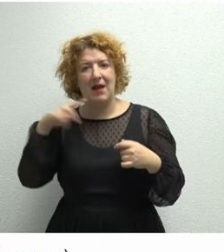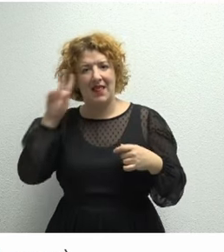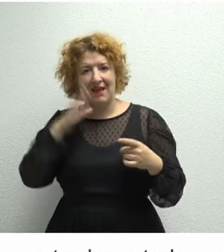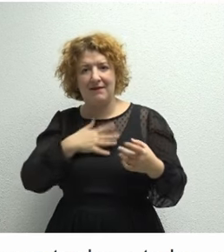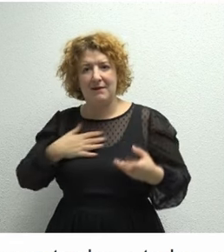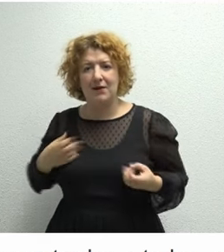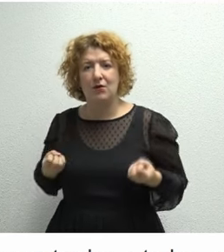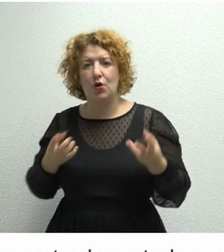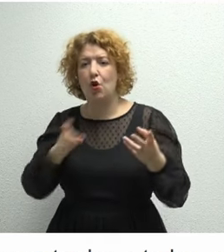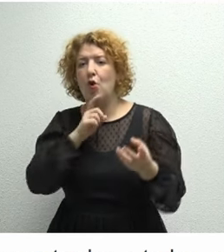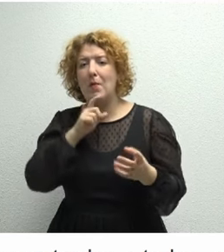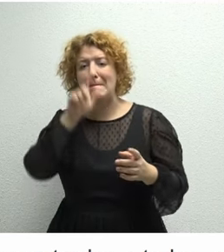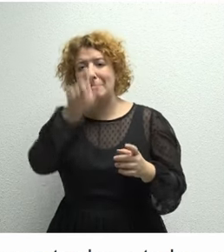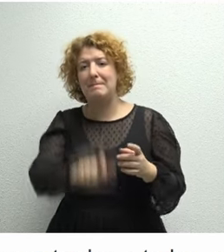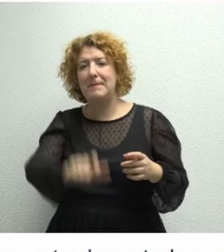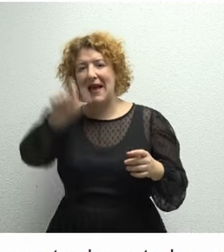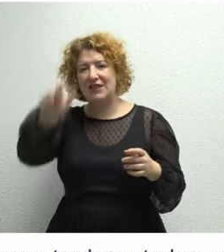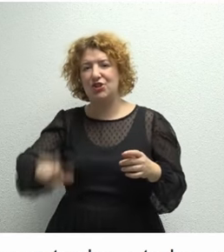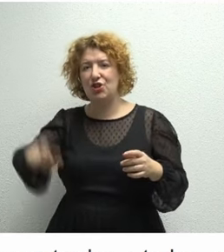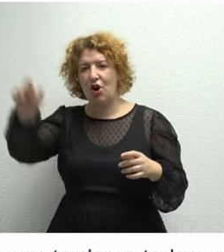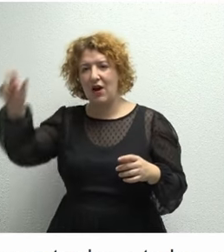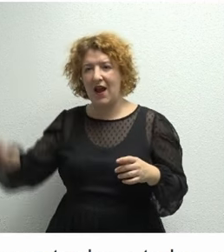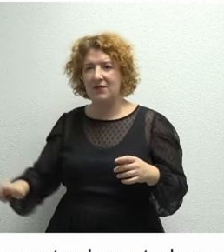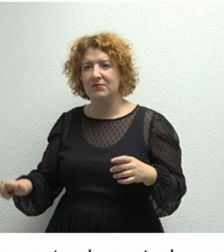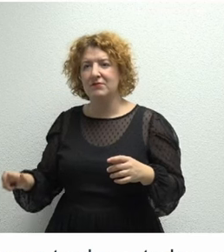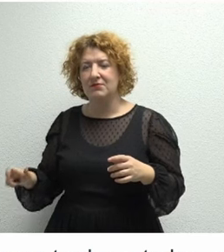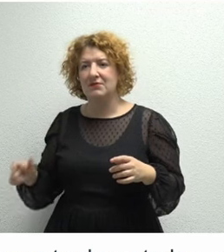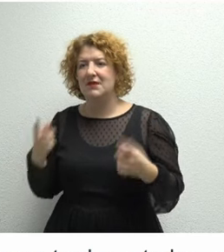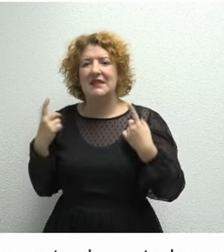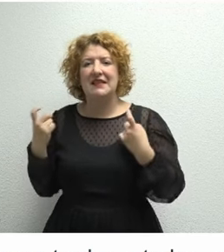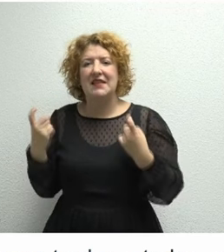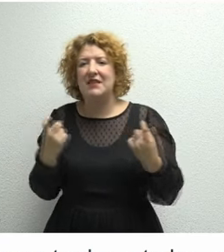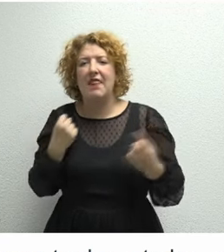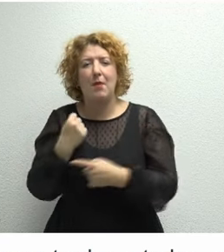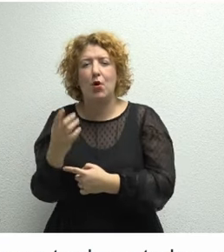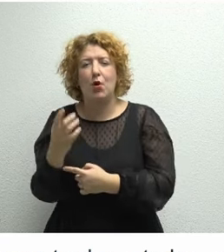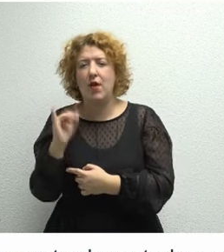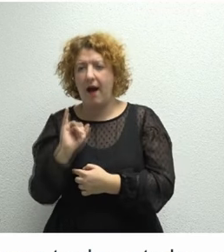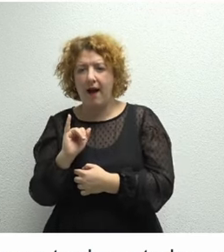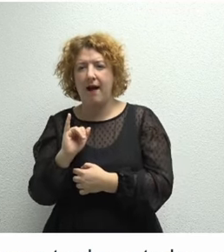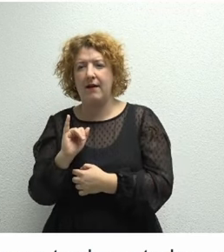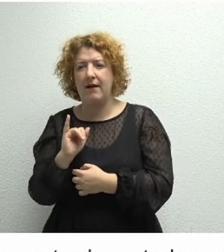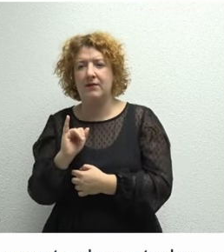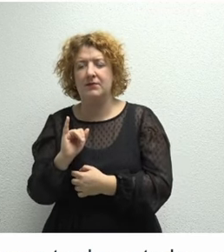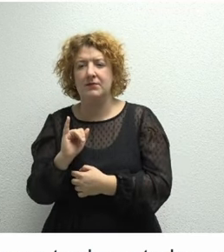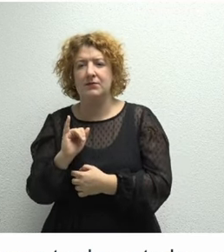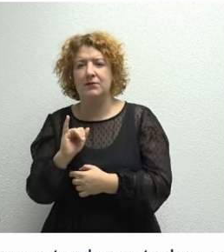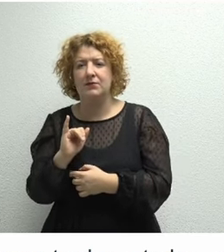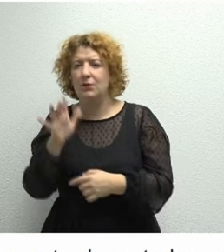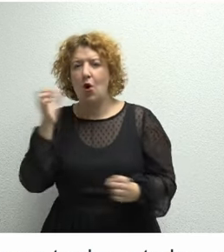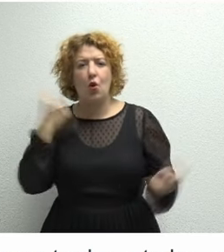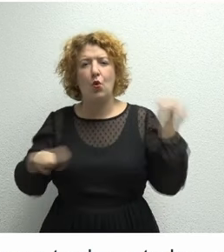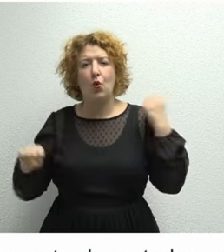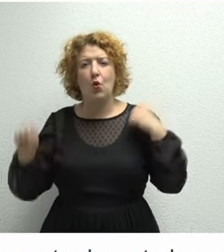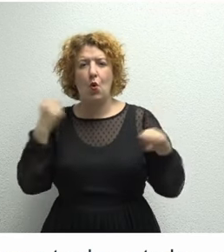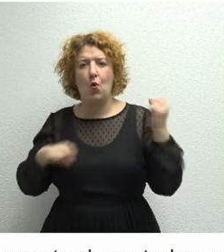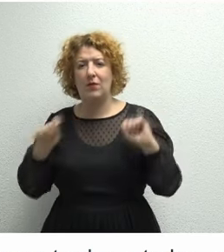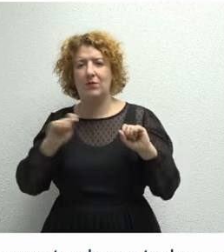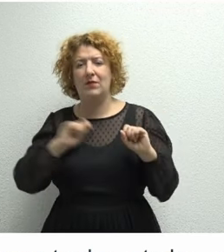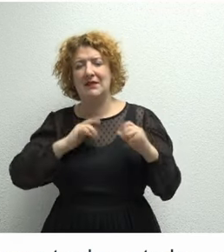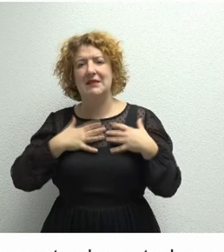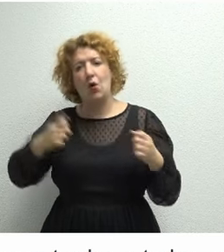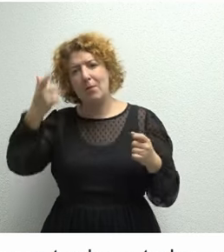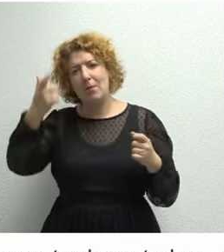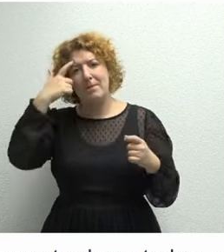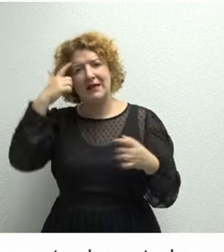acompañando a personas que tienen mucha necesidades de apoyo porque tienen conductas que no es problema alteraciones Salud